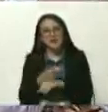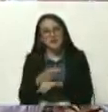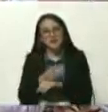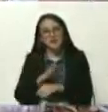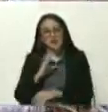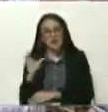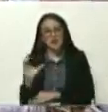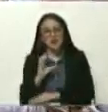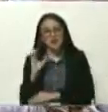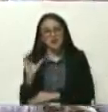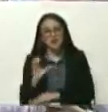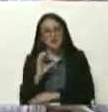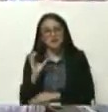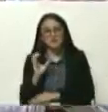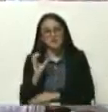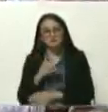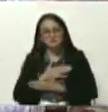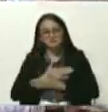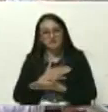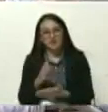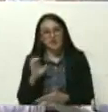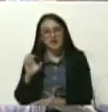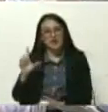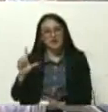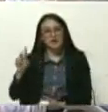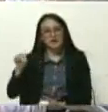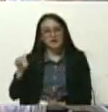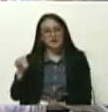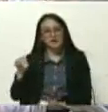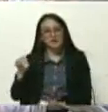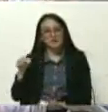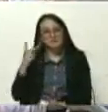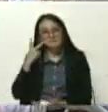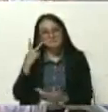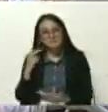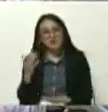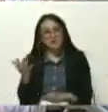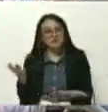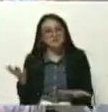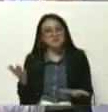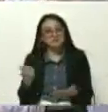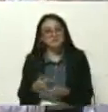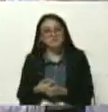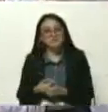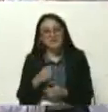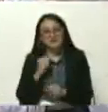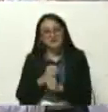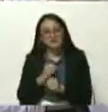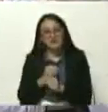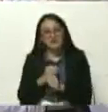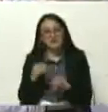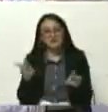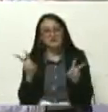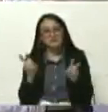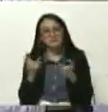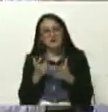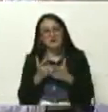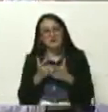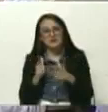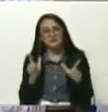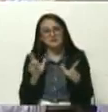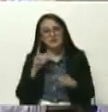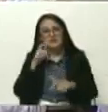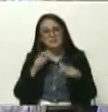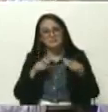Colombia, la disposición del ELN para, digamos, trabajar ese tema de las liberaciones de